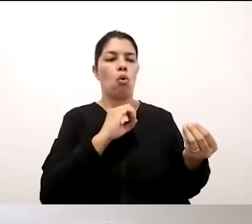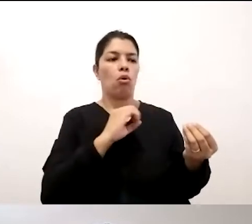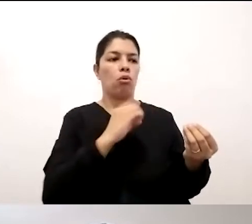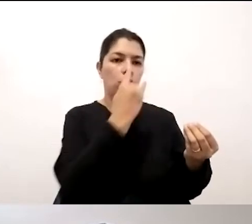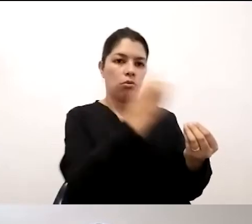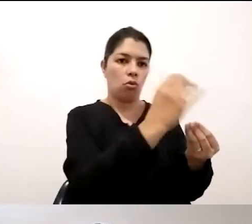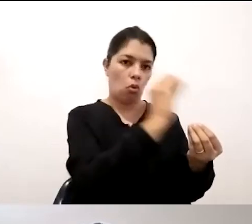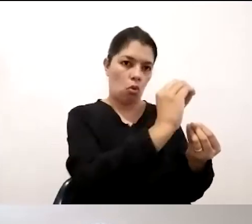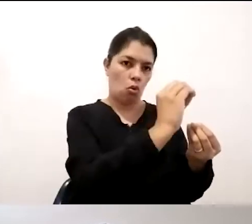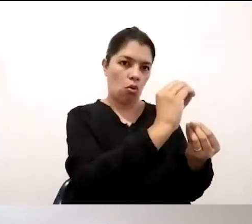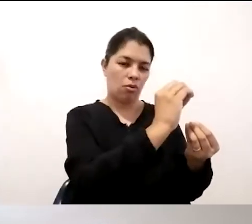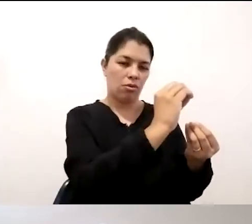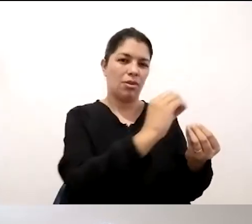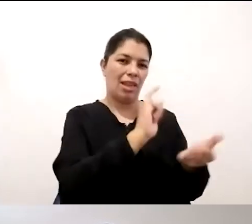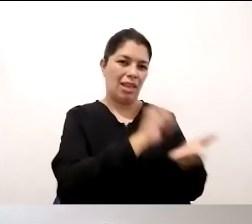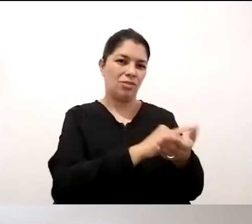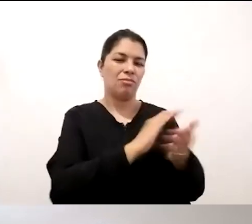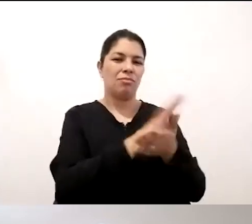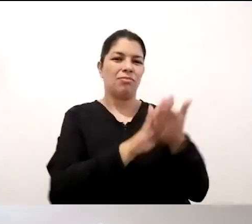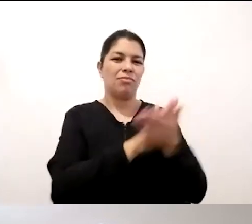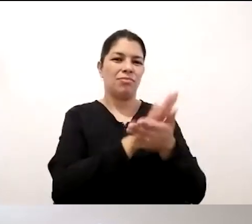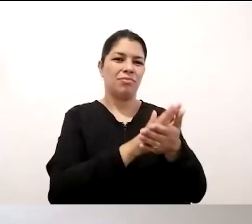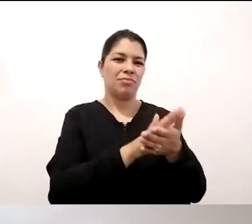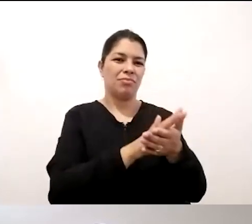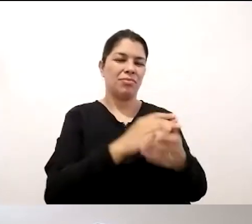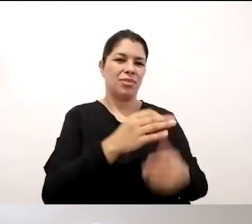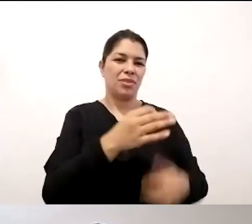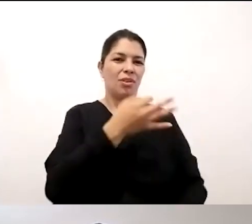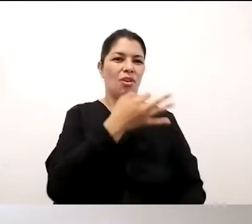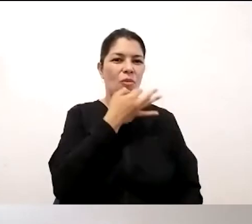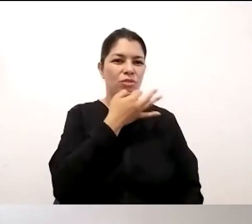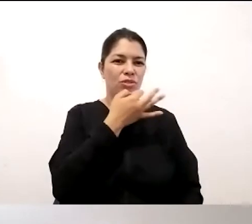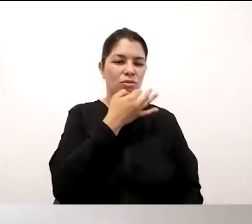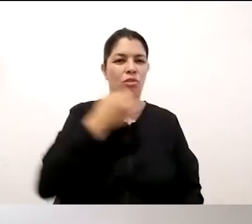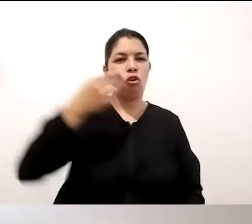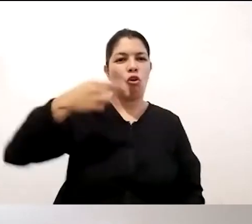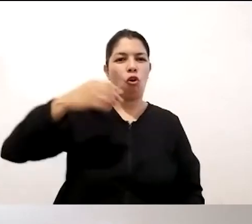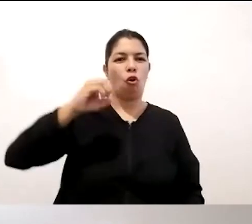por el sexo masculino como el femenino, y a esto se le llama bisexual.